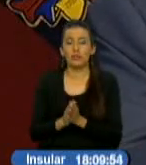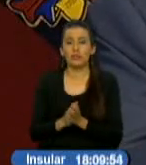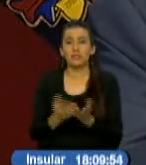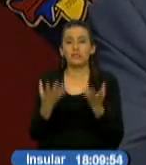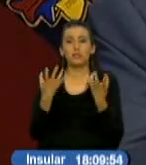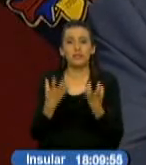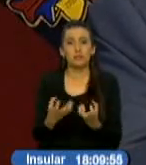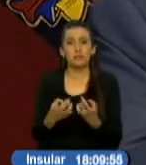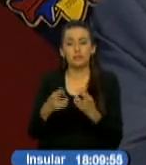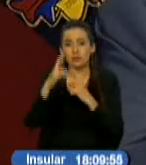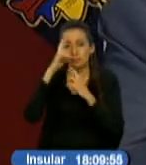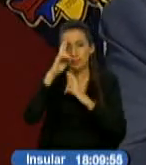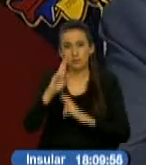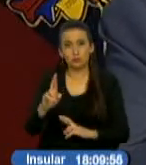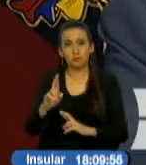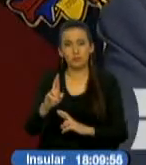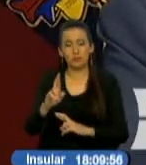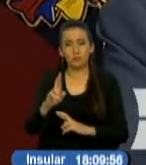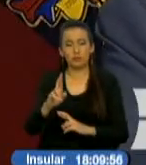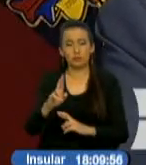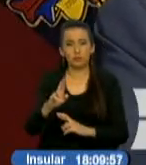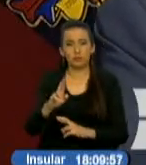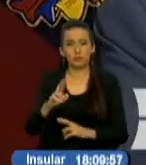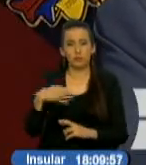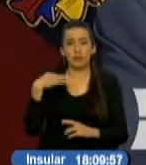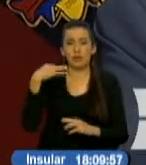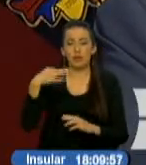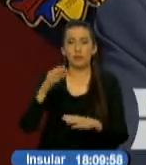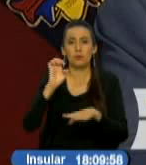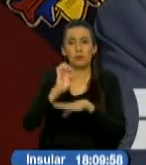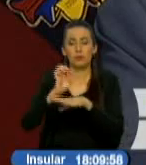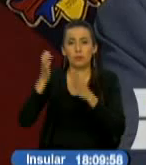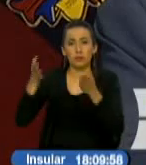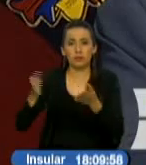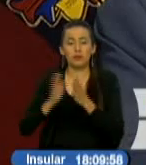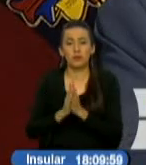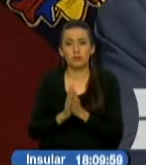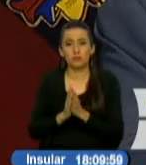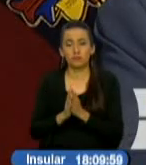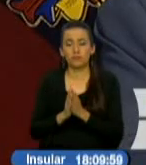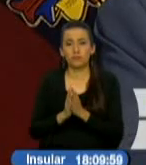a la decisión del pueblo ecuatoriano. Que exigimos el respeto